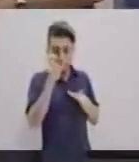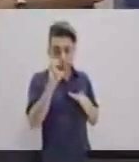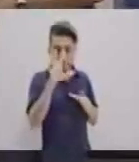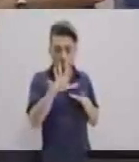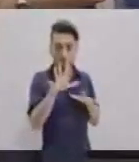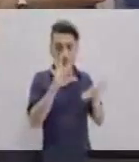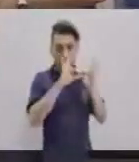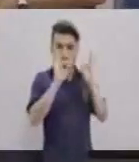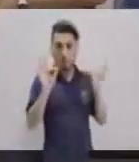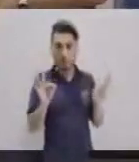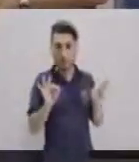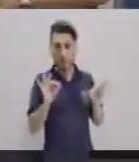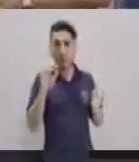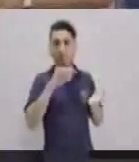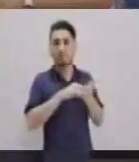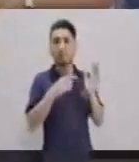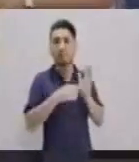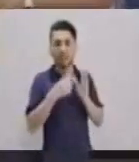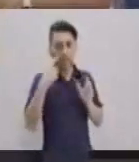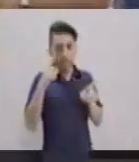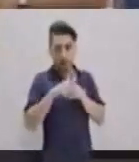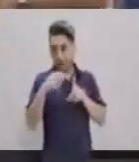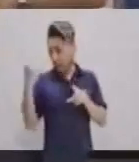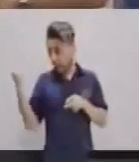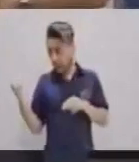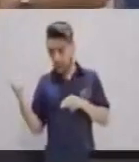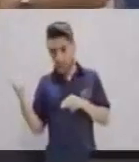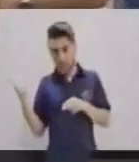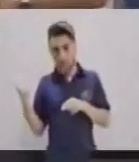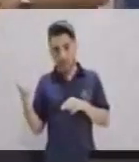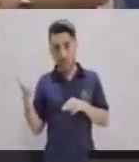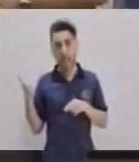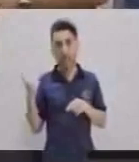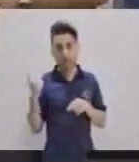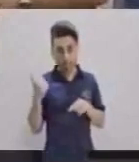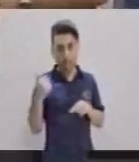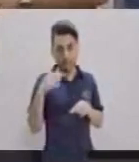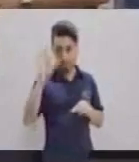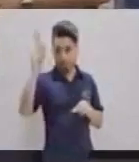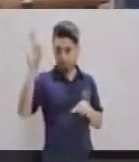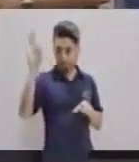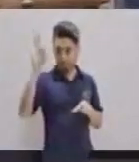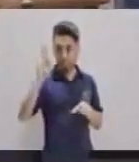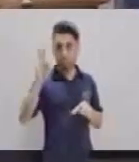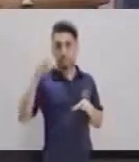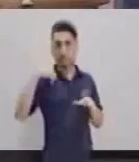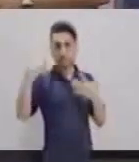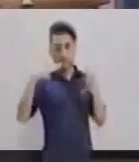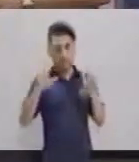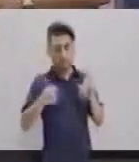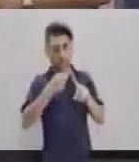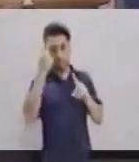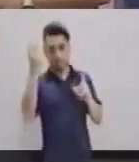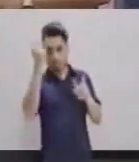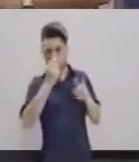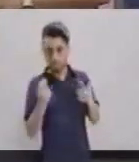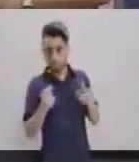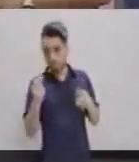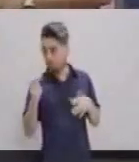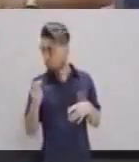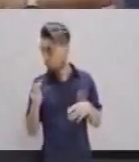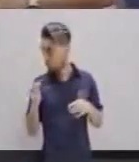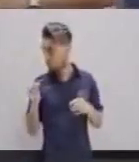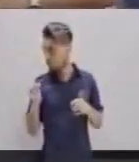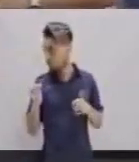esta parte. Significa que era como esta, ¿verdad? Uh-huh. Estaba como por acá, entonces yo grafiqué este